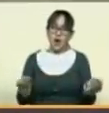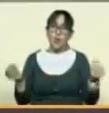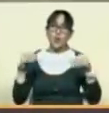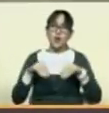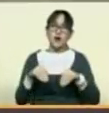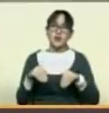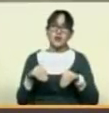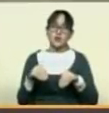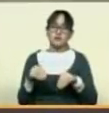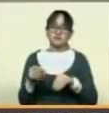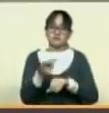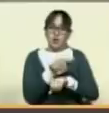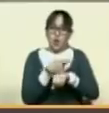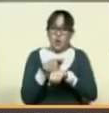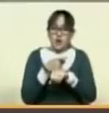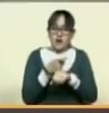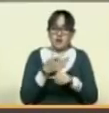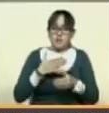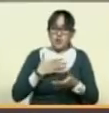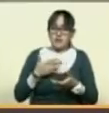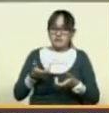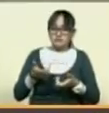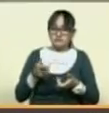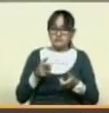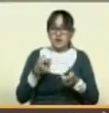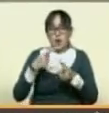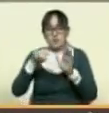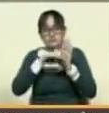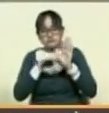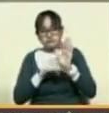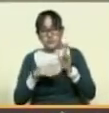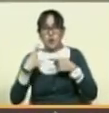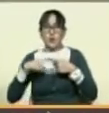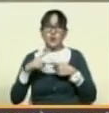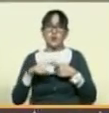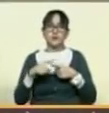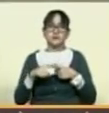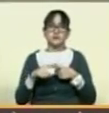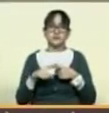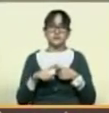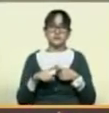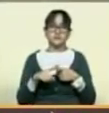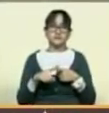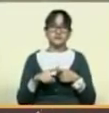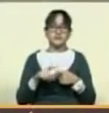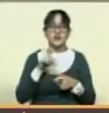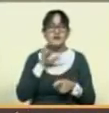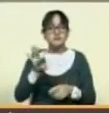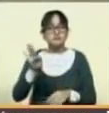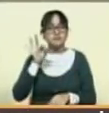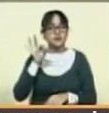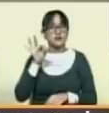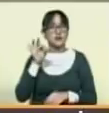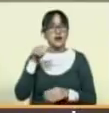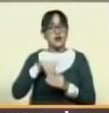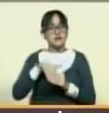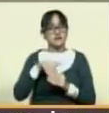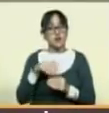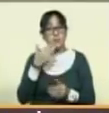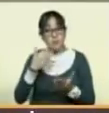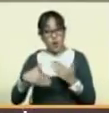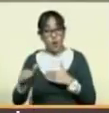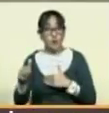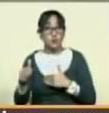de gobernabilidad que estaba basado, entre otras cosas, en que quien fuese elegido en las elecciones